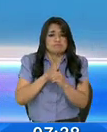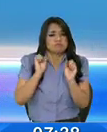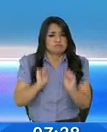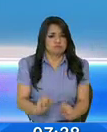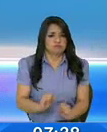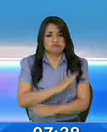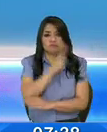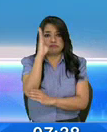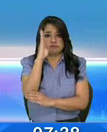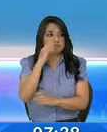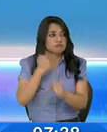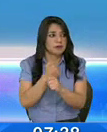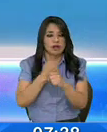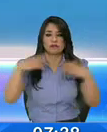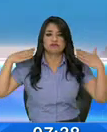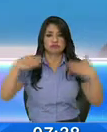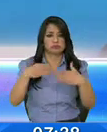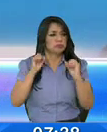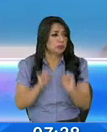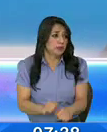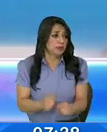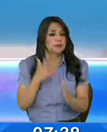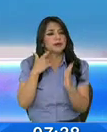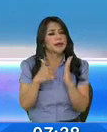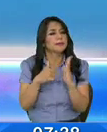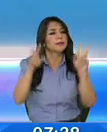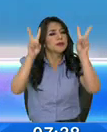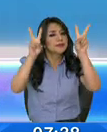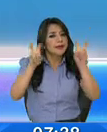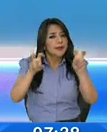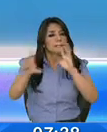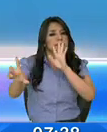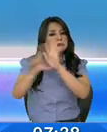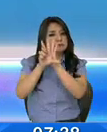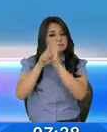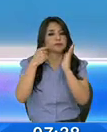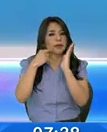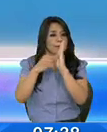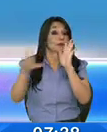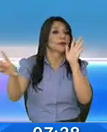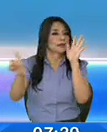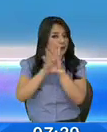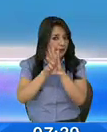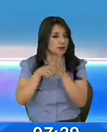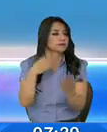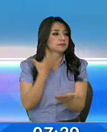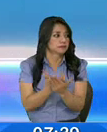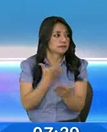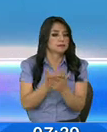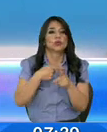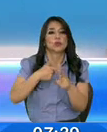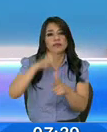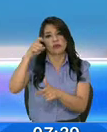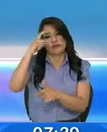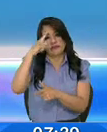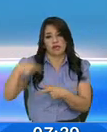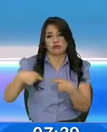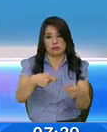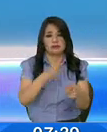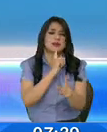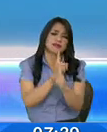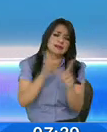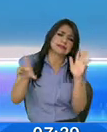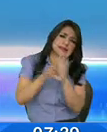trabajar por esos objetivos y refiriéndome a ésta con el carácter de urgente envió el gobierno y que si es una ley compleja